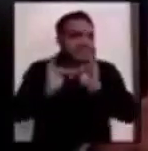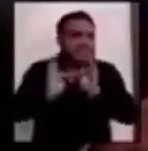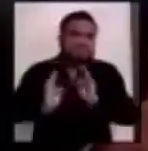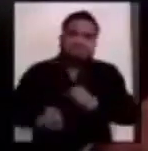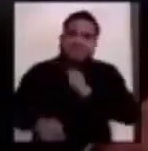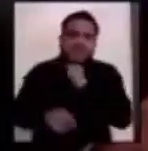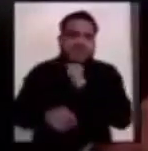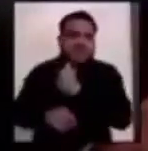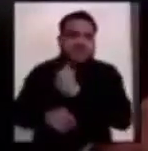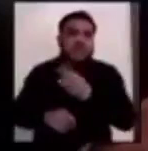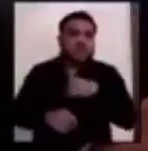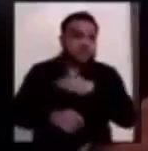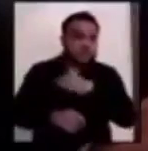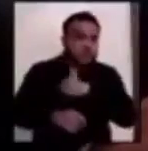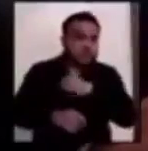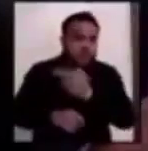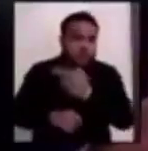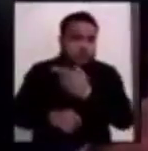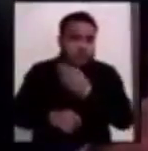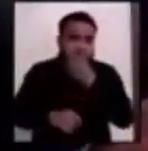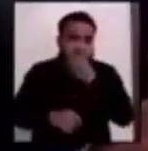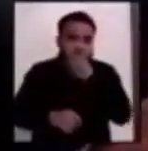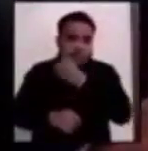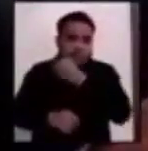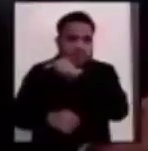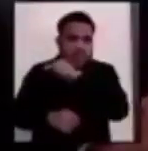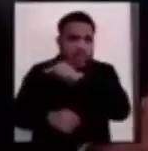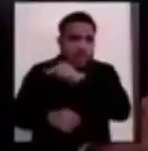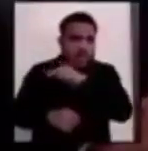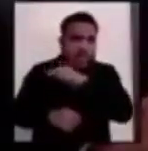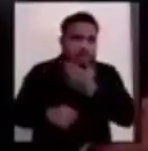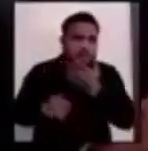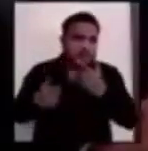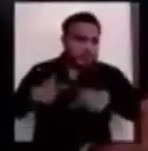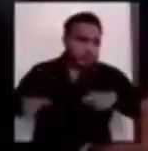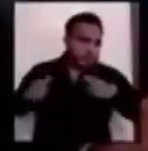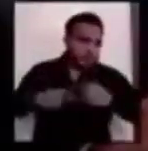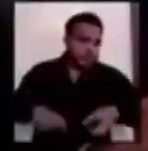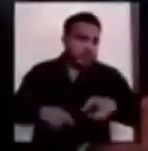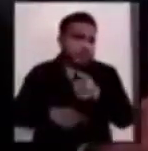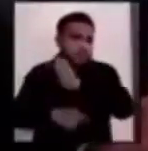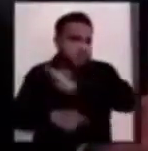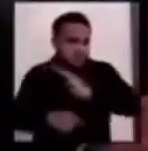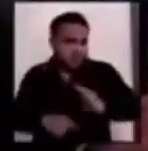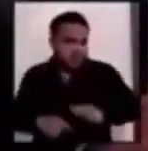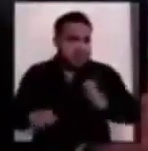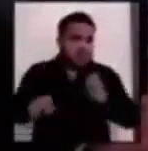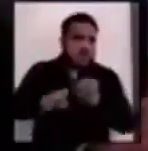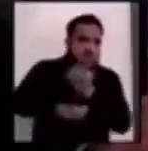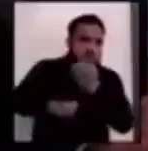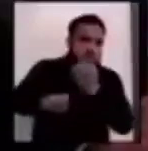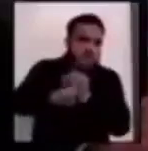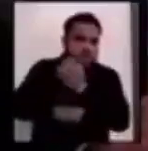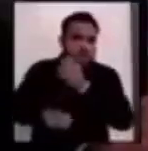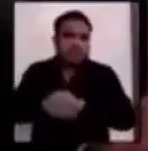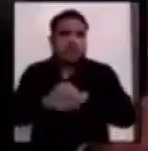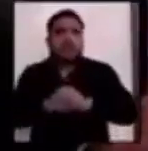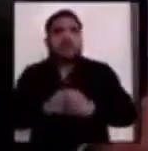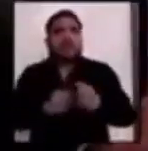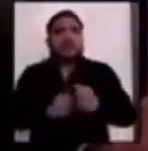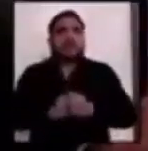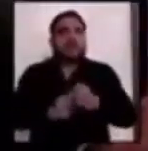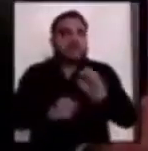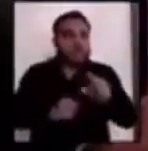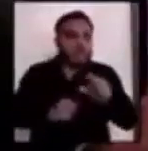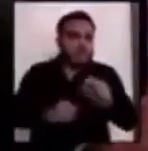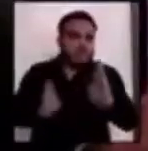a quienes conforman nuestras policías municipales las policías estatales a nuestro glorioso ejército